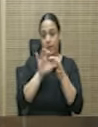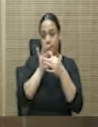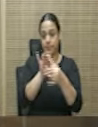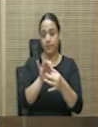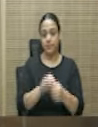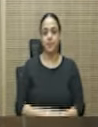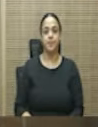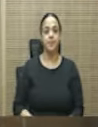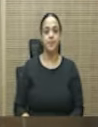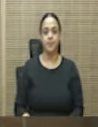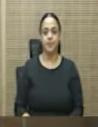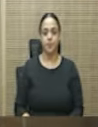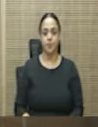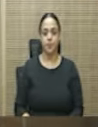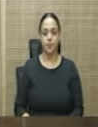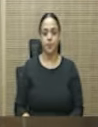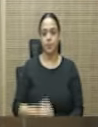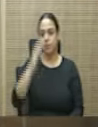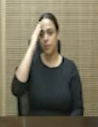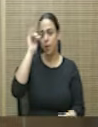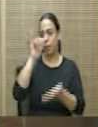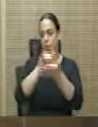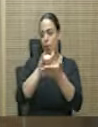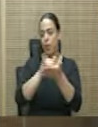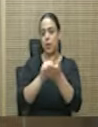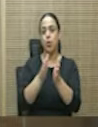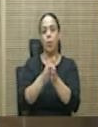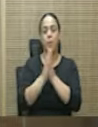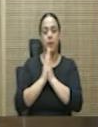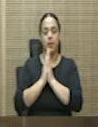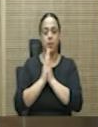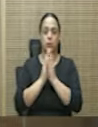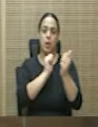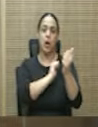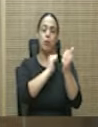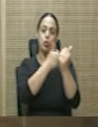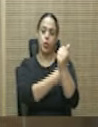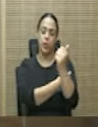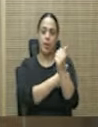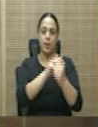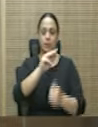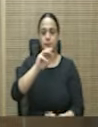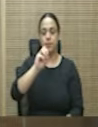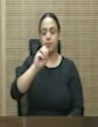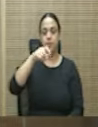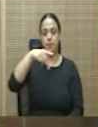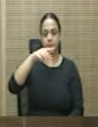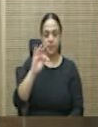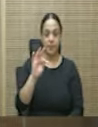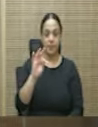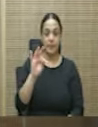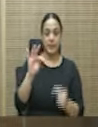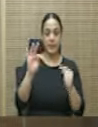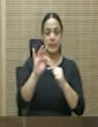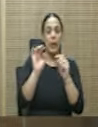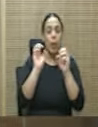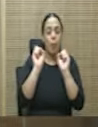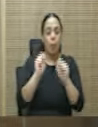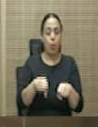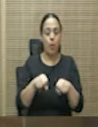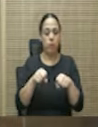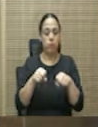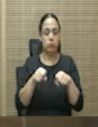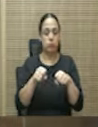la anterior razón consideramos que las autoridades de obras públicas tienen la potestad para resolver este añejo problema